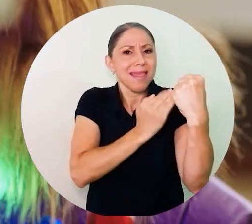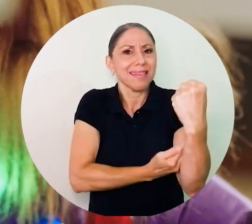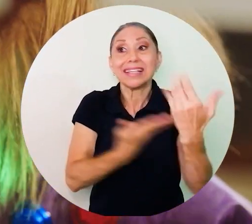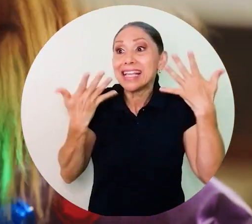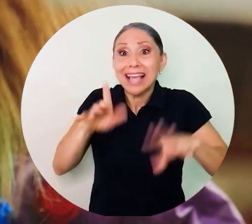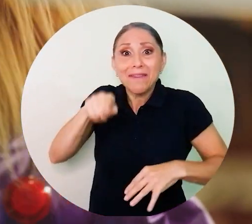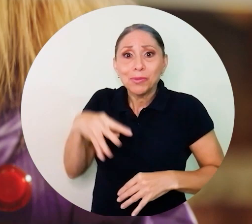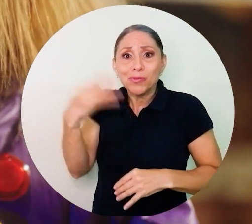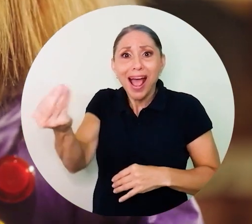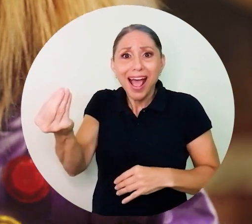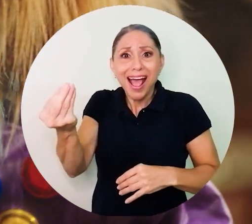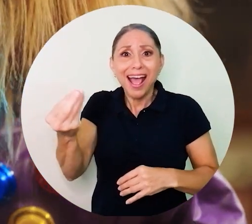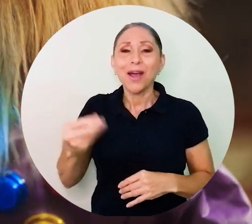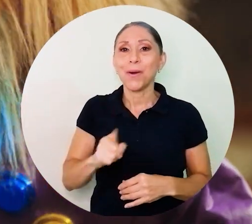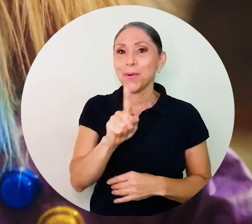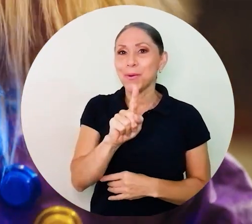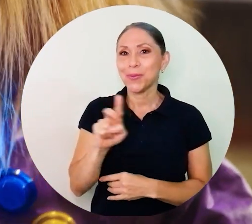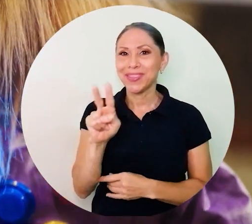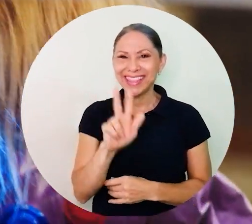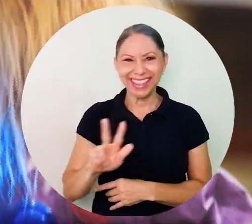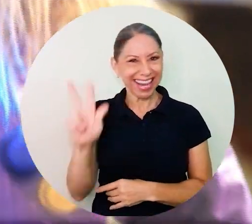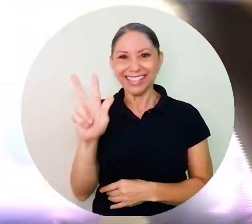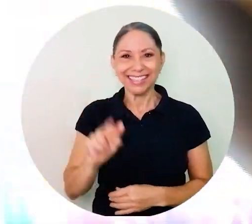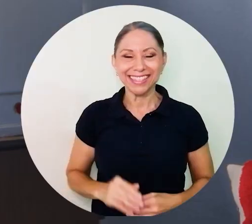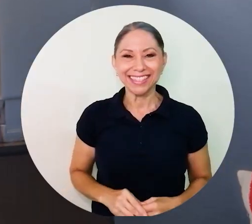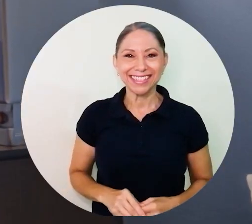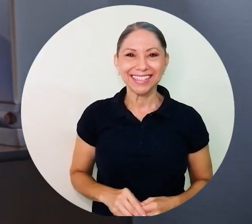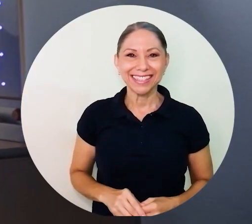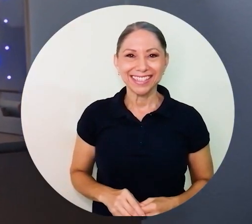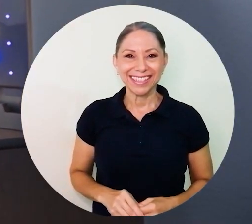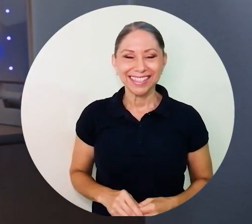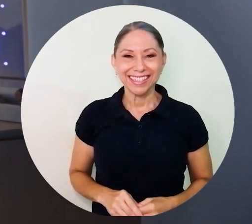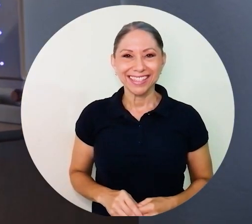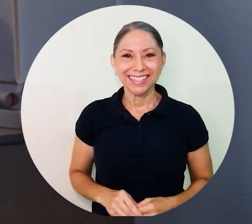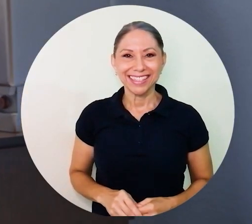de regresar! ¿Sí? ¡Uno, dos y tres!